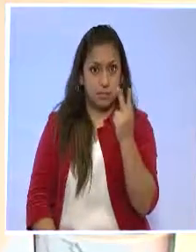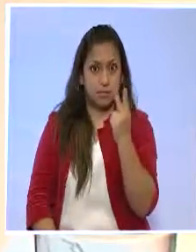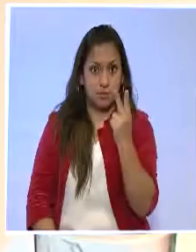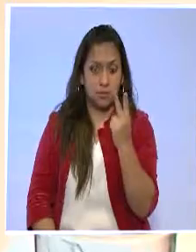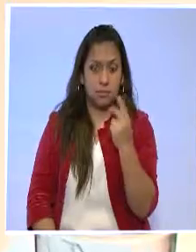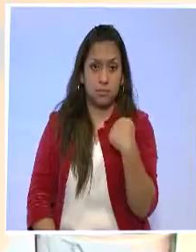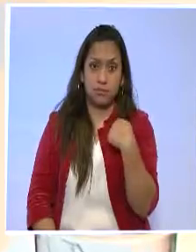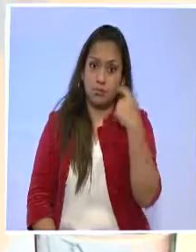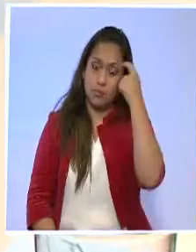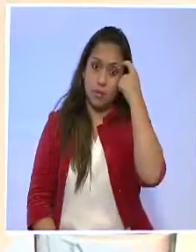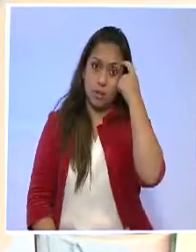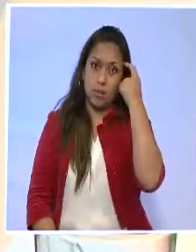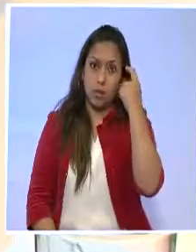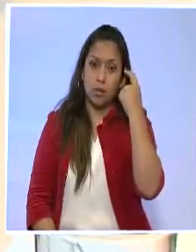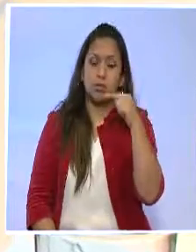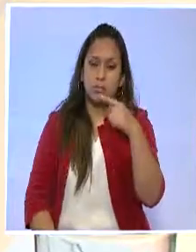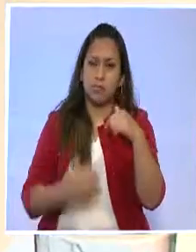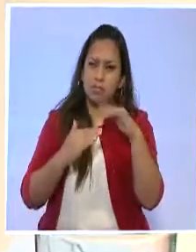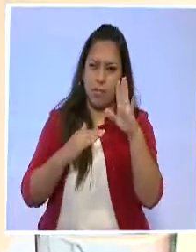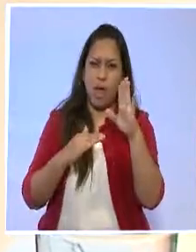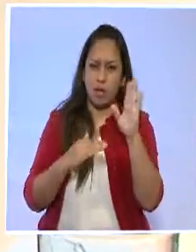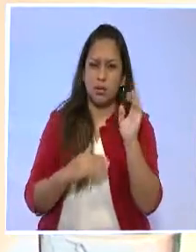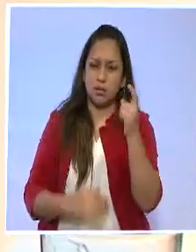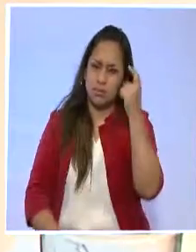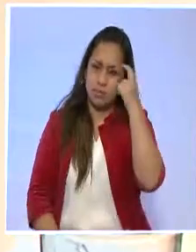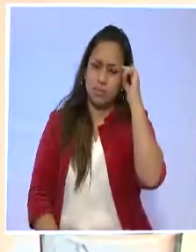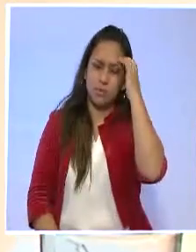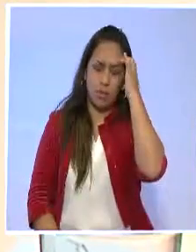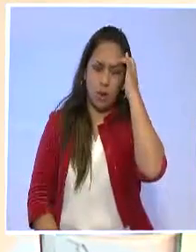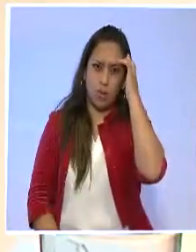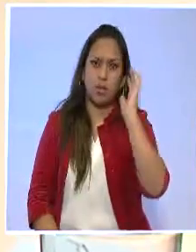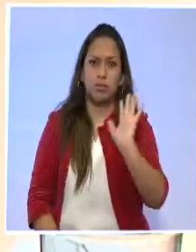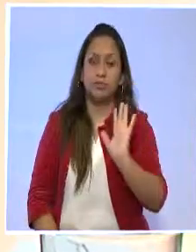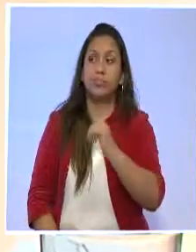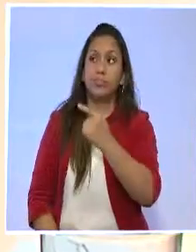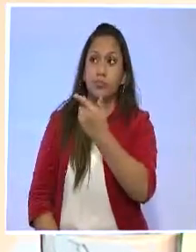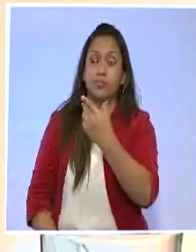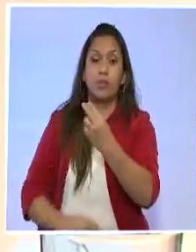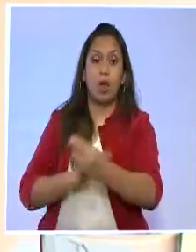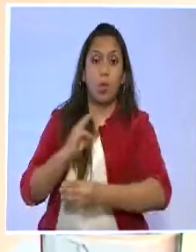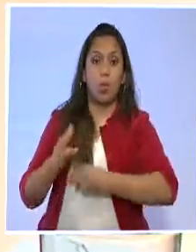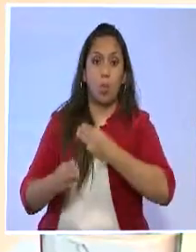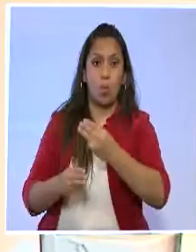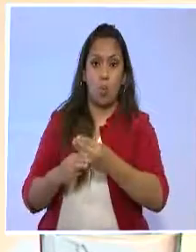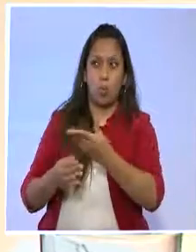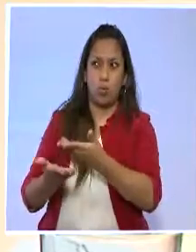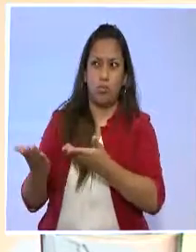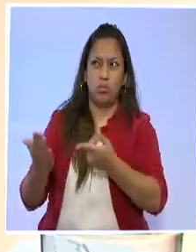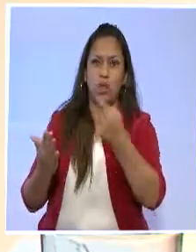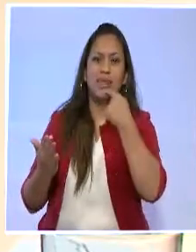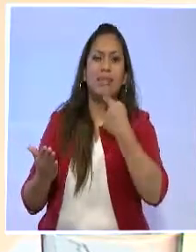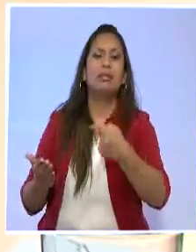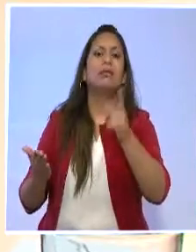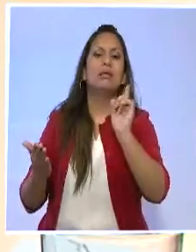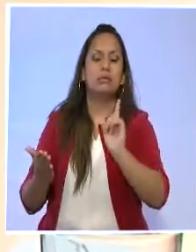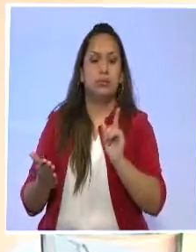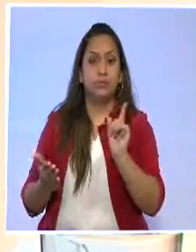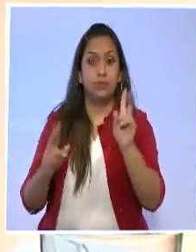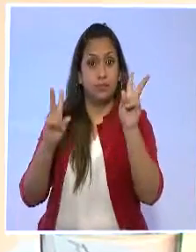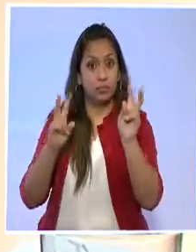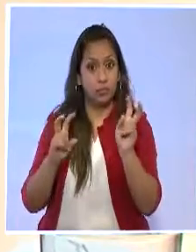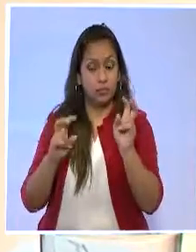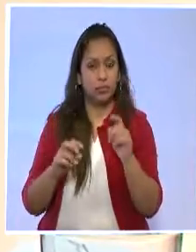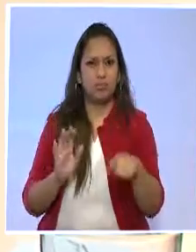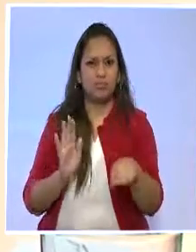cosas que a mí me parece más interesantes porque además no hay una teoría mundial muy importante en la que dice que las medidas impositivas